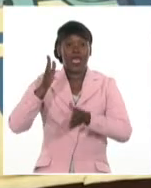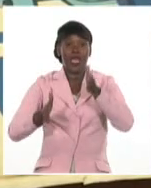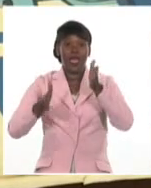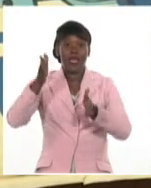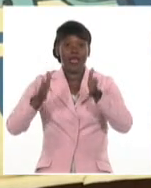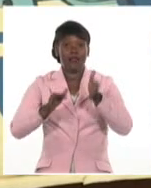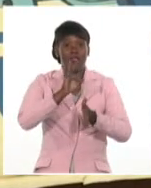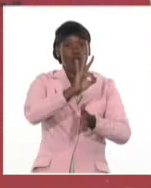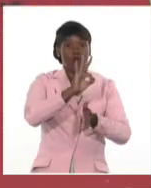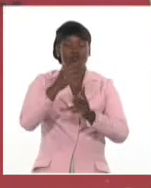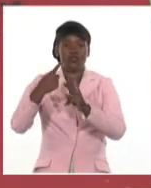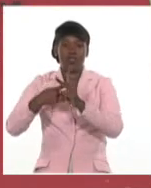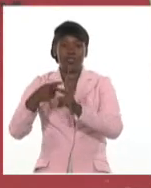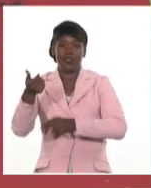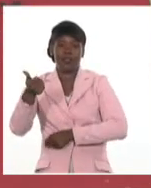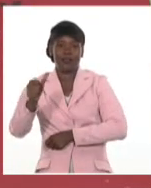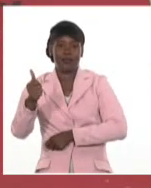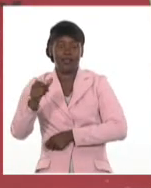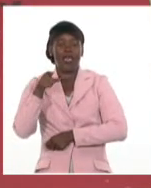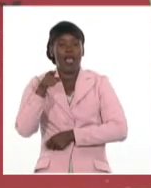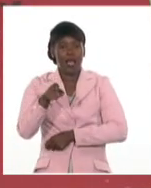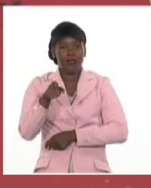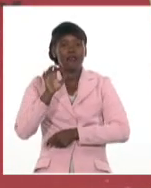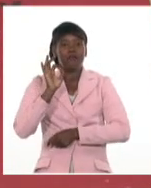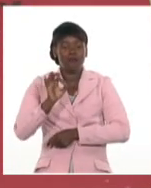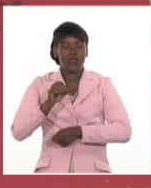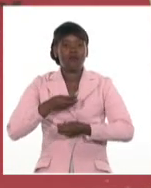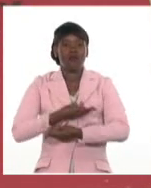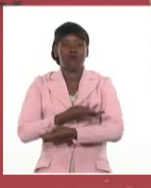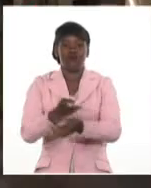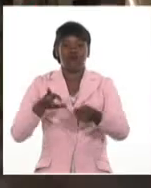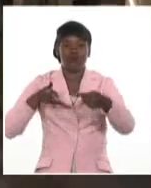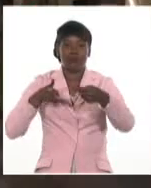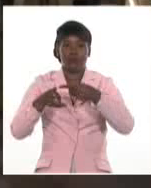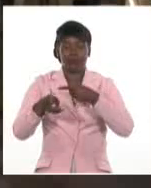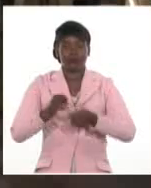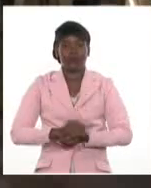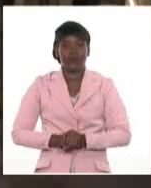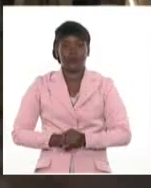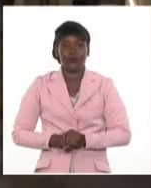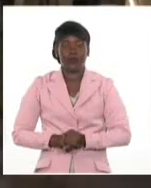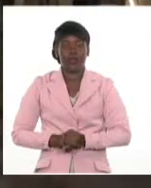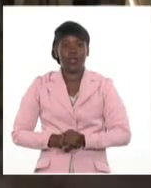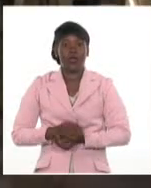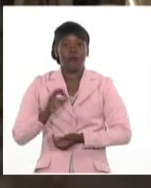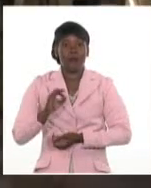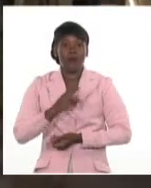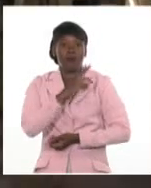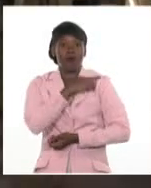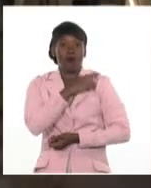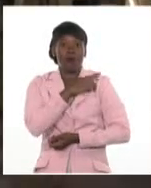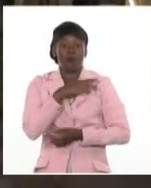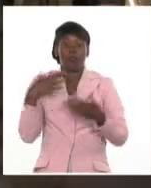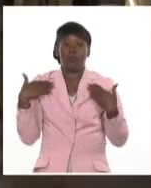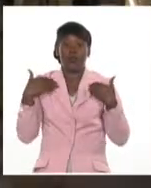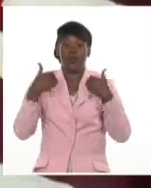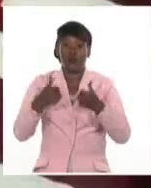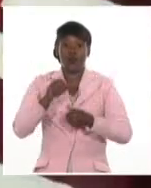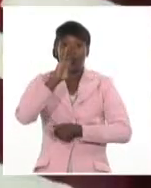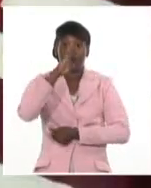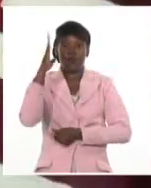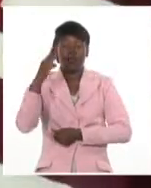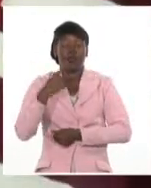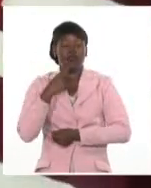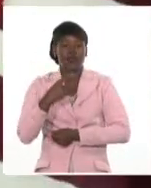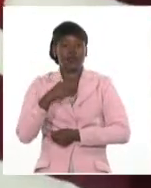que trascendió del encuentro es la posibilidad de que el Teatro Armando Jarre de la Biblioteca Nacional se convierta en sala de exhibición